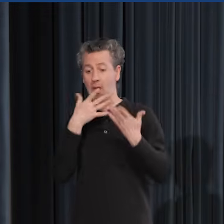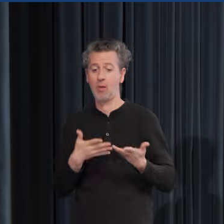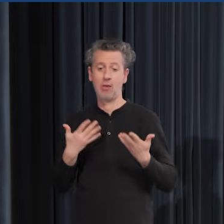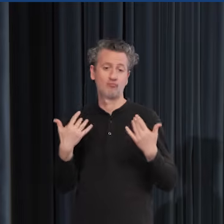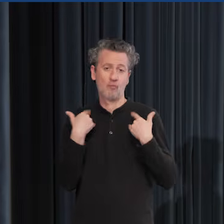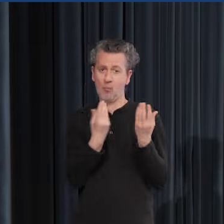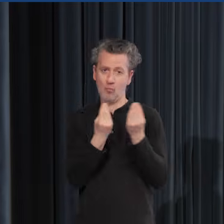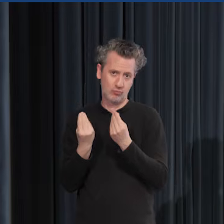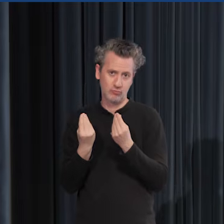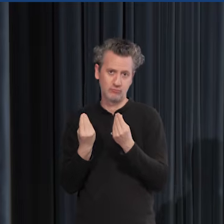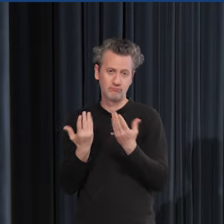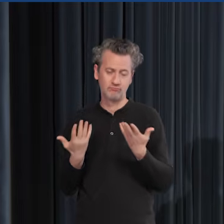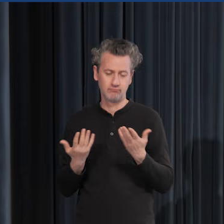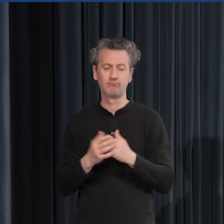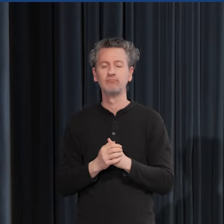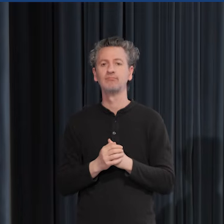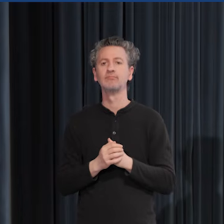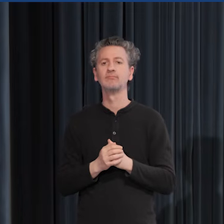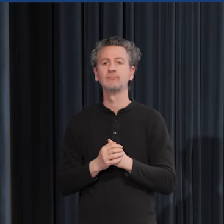sector. Sí.